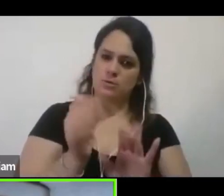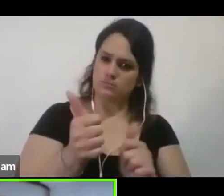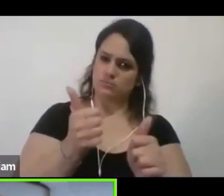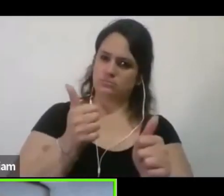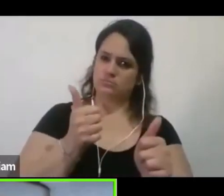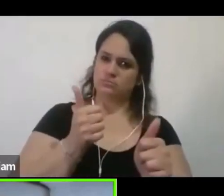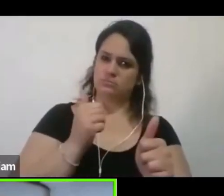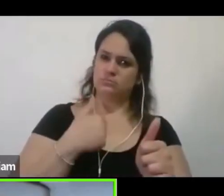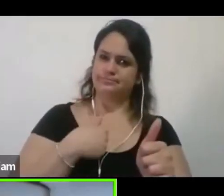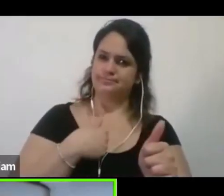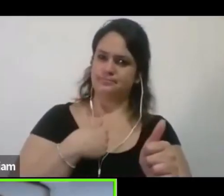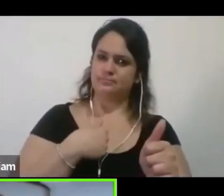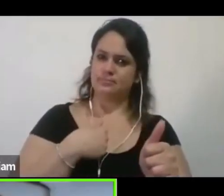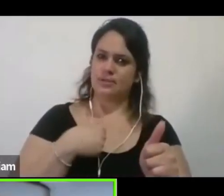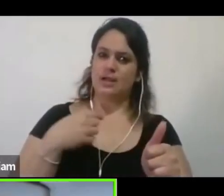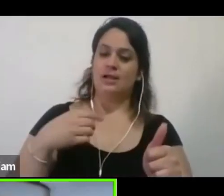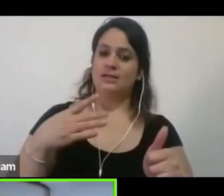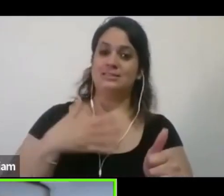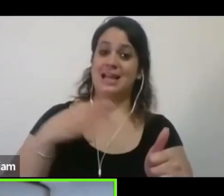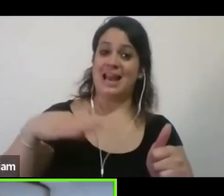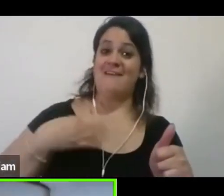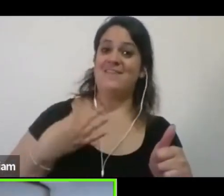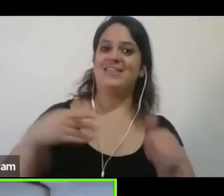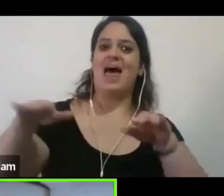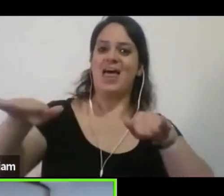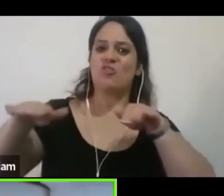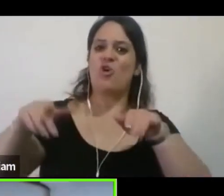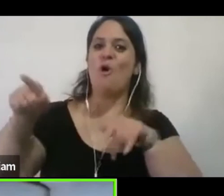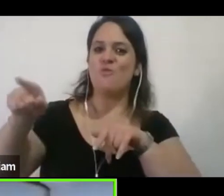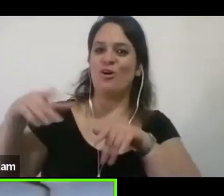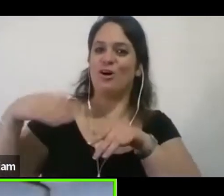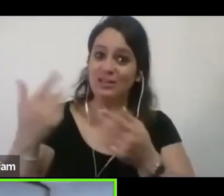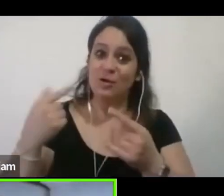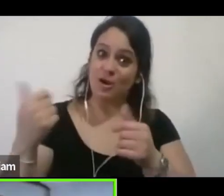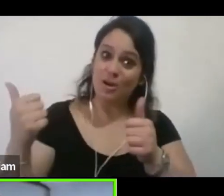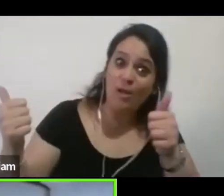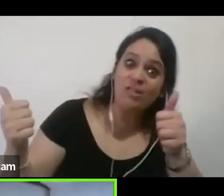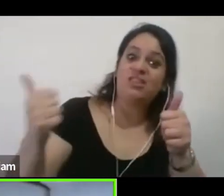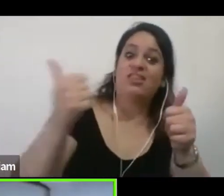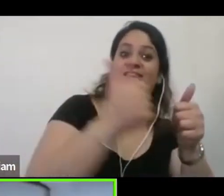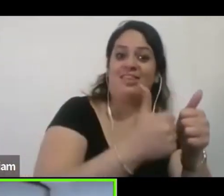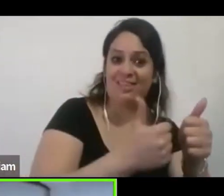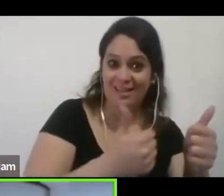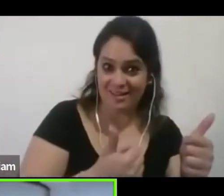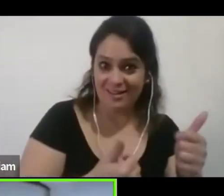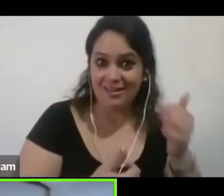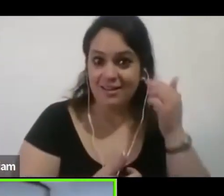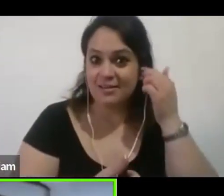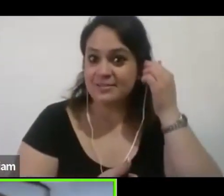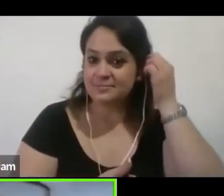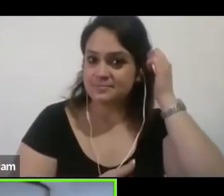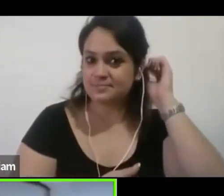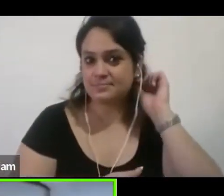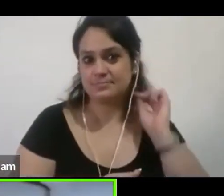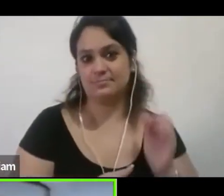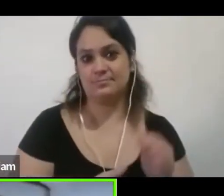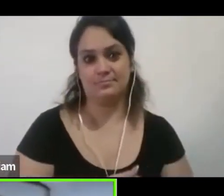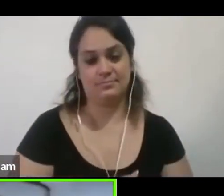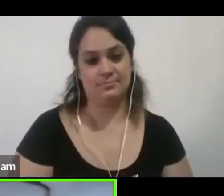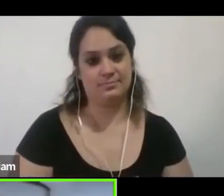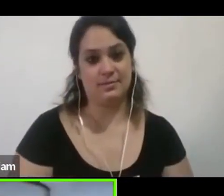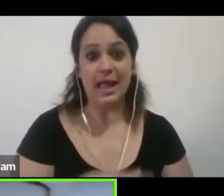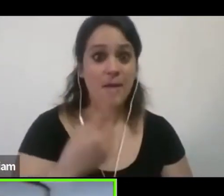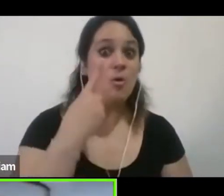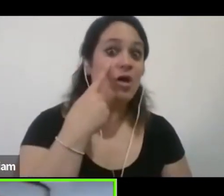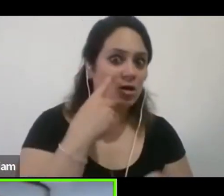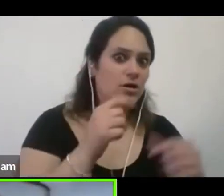de su centro de vida, de la zona donde ellos transitan su vida cotidiana, pero bueno, es